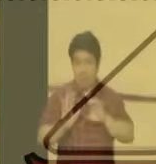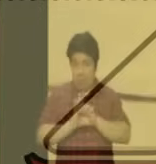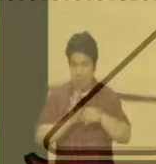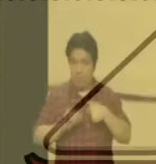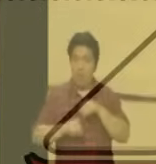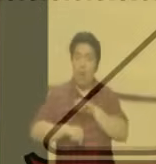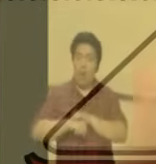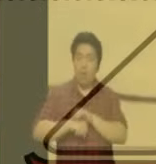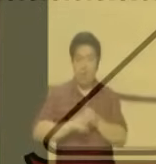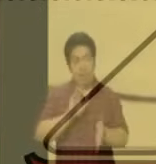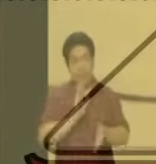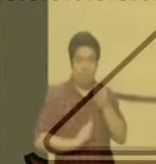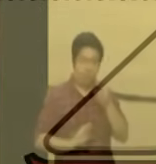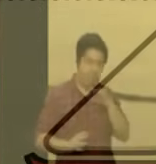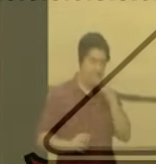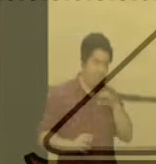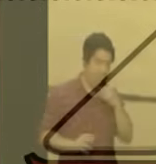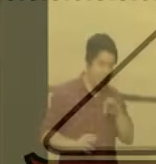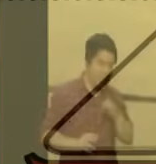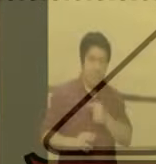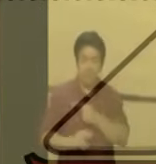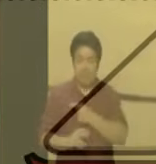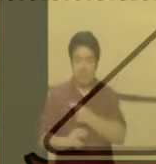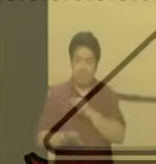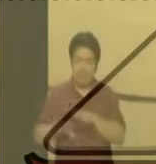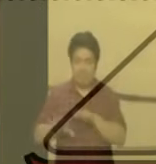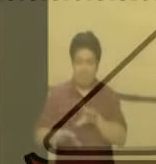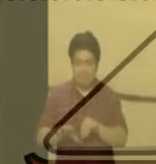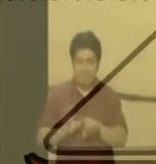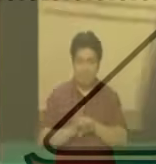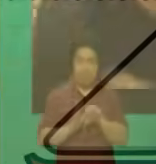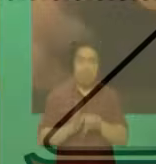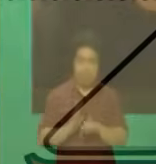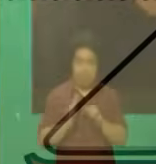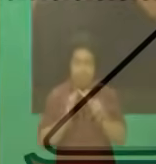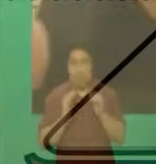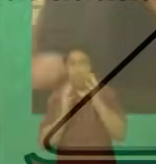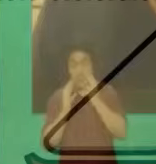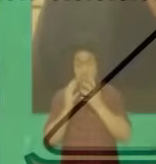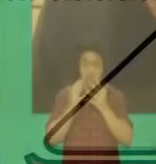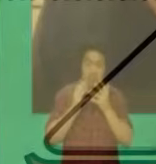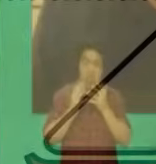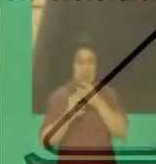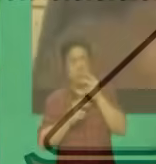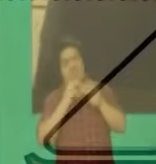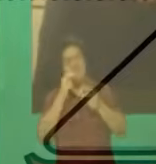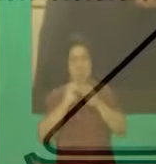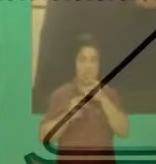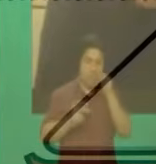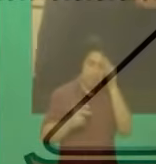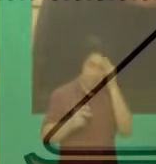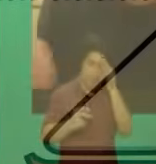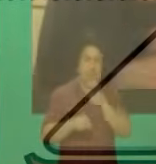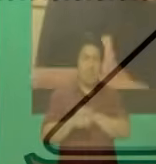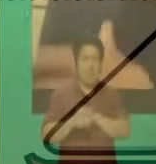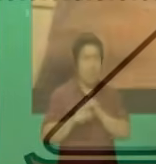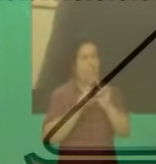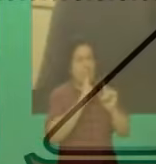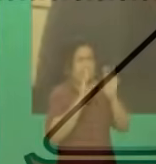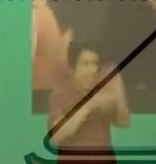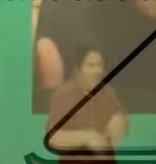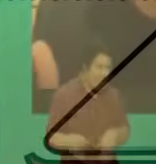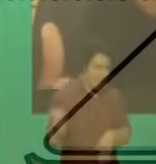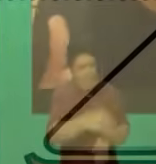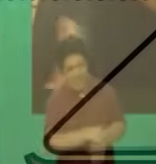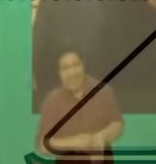amigos de fiesta, procuro no salir solo. Porque mira, al final, si te pones impertinente, si empiezas a decir cualquier tontera, pues los amigos te calan, te llevan, ya cállate,